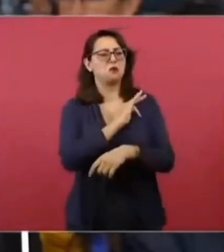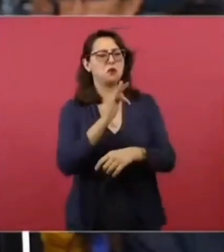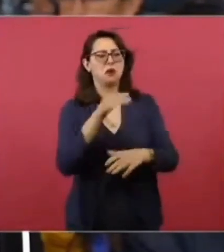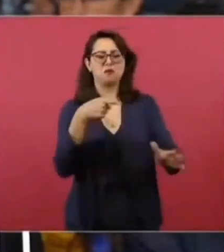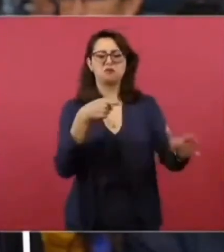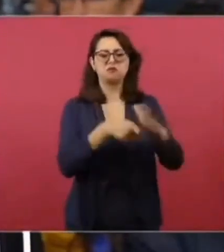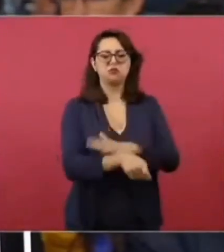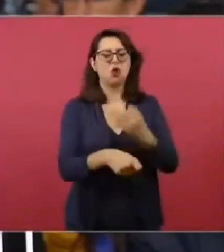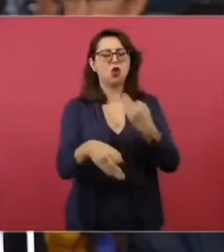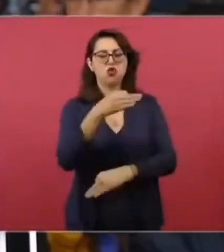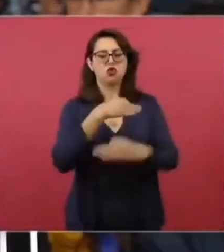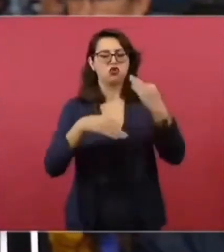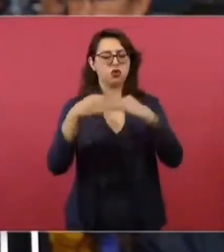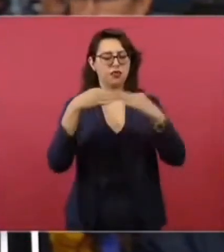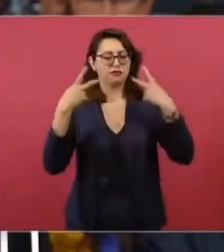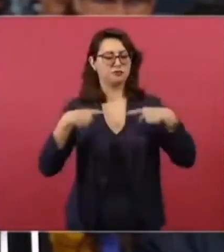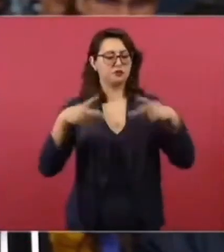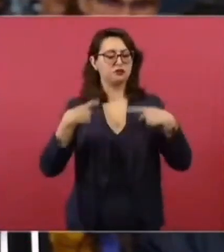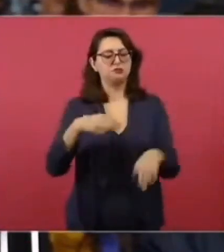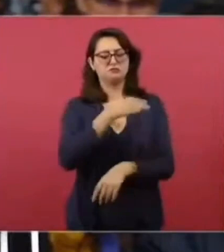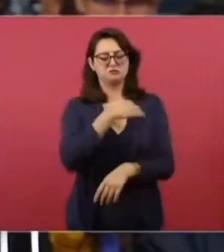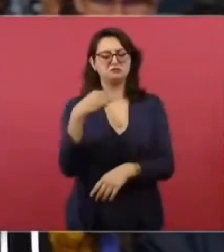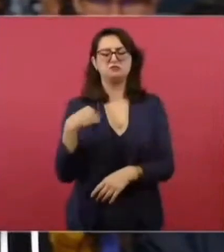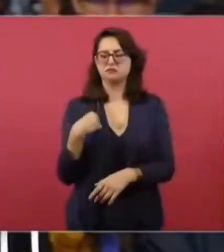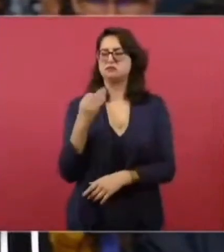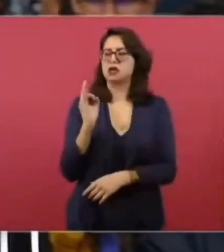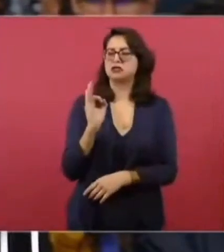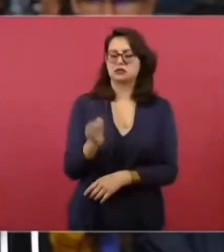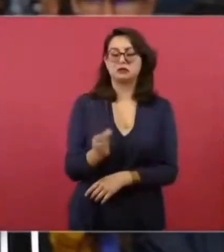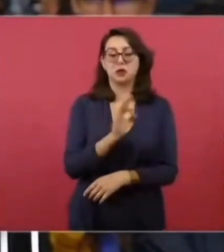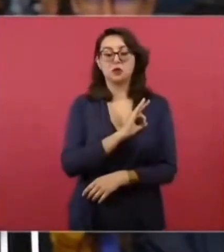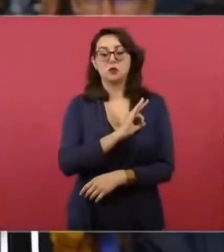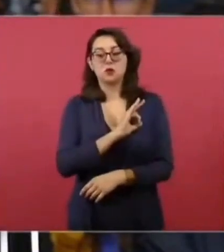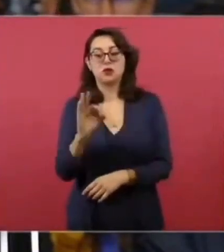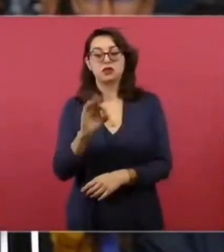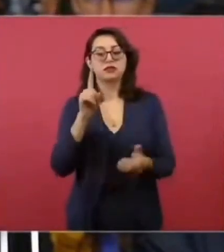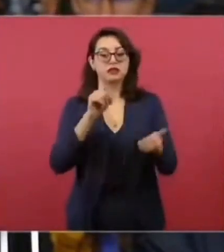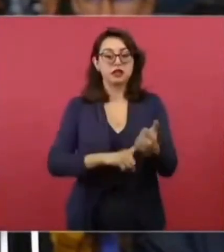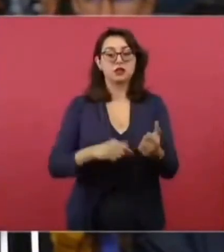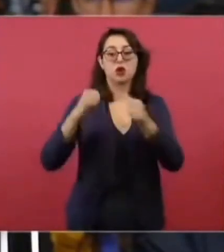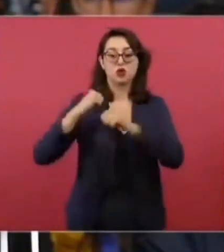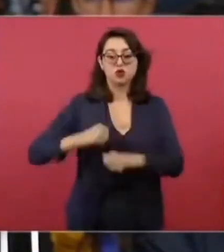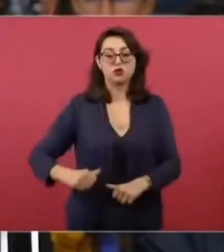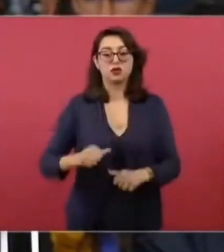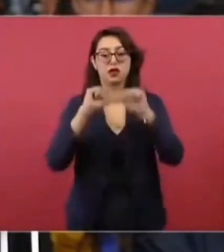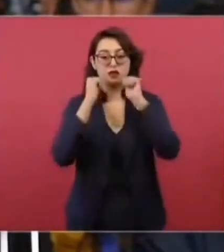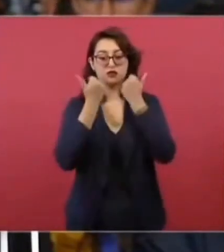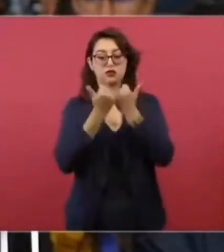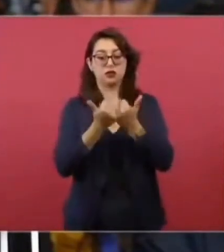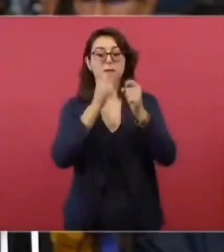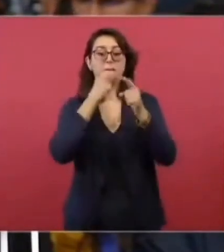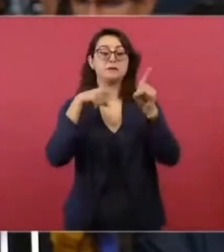Claudio X, ahora por María Amparo Casar, y también incluidos sus reporteros, sus periodistas